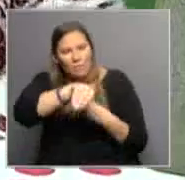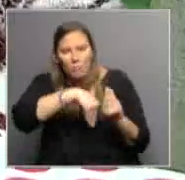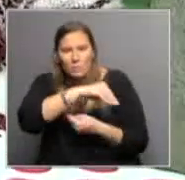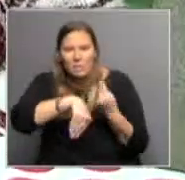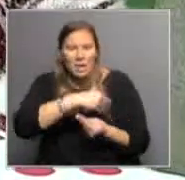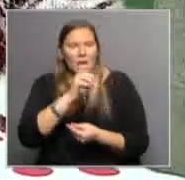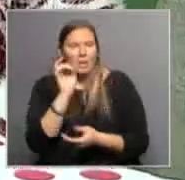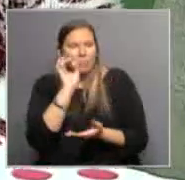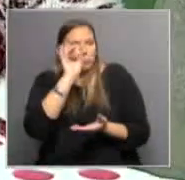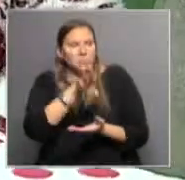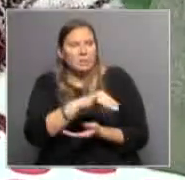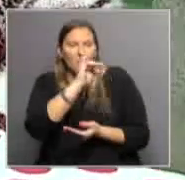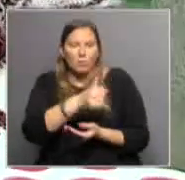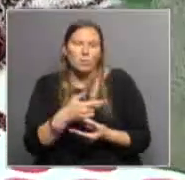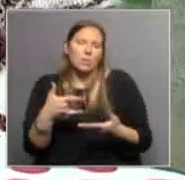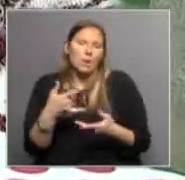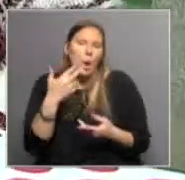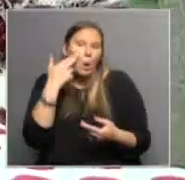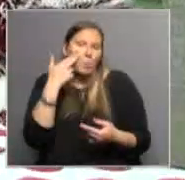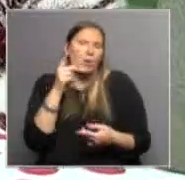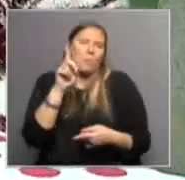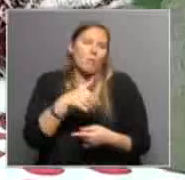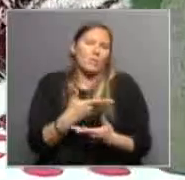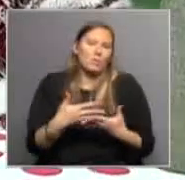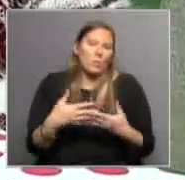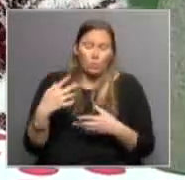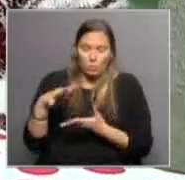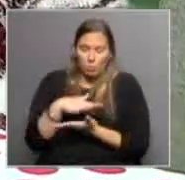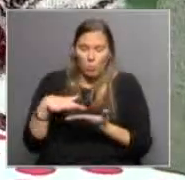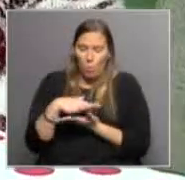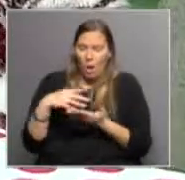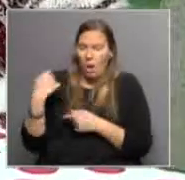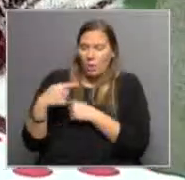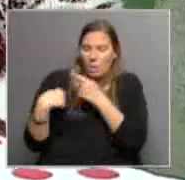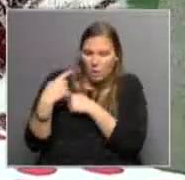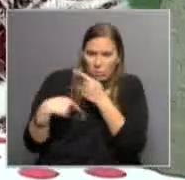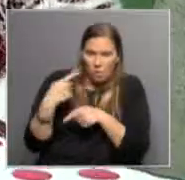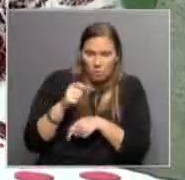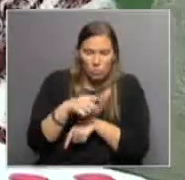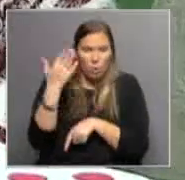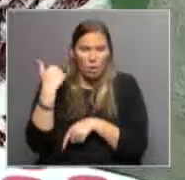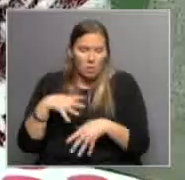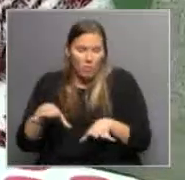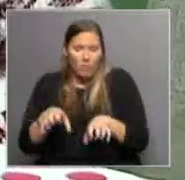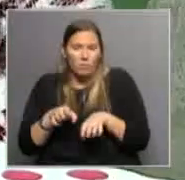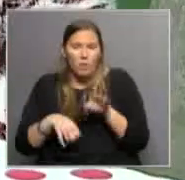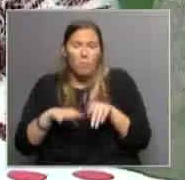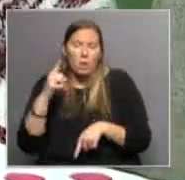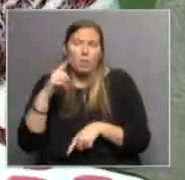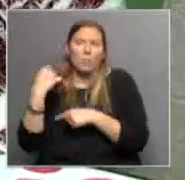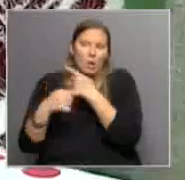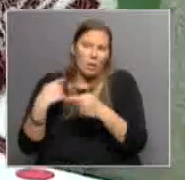familias que fueron expulsadas de su zona tradicional, de su barrio, de su lugar donde habían vivido más de una